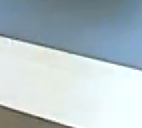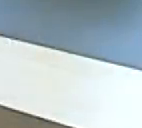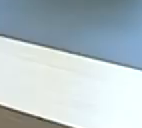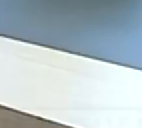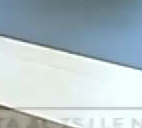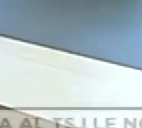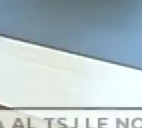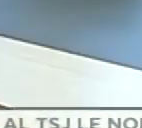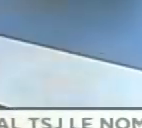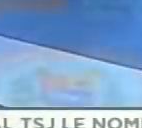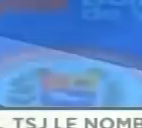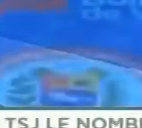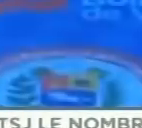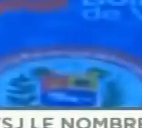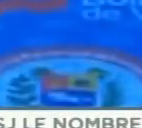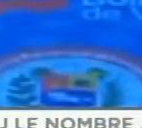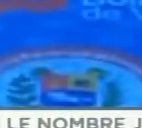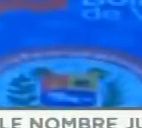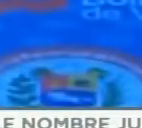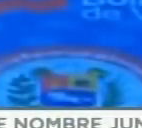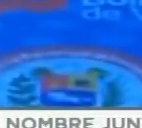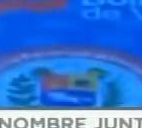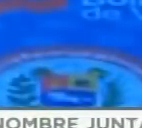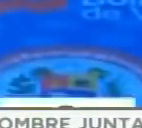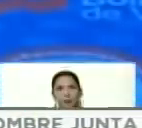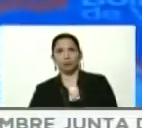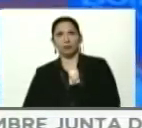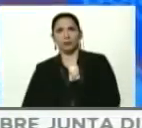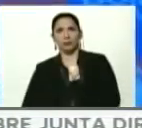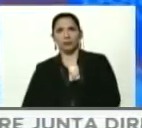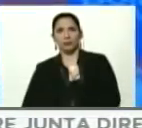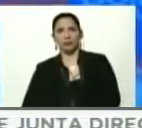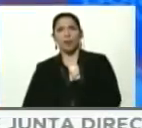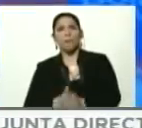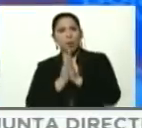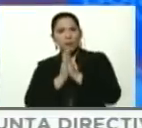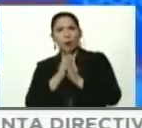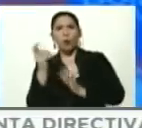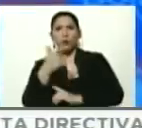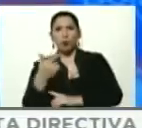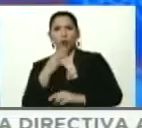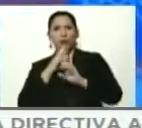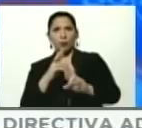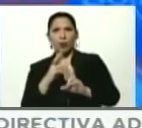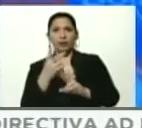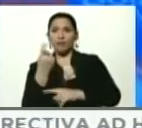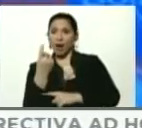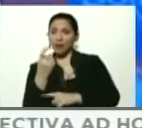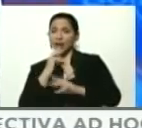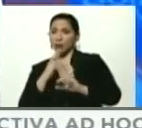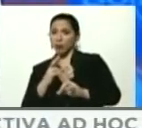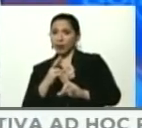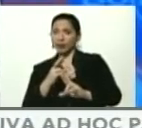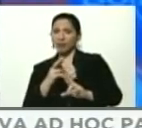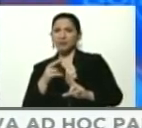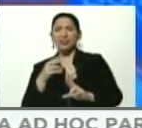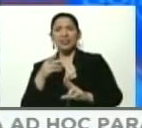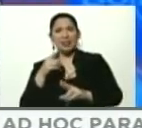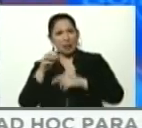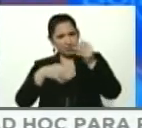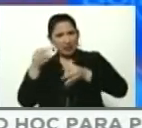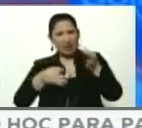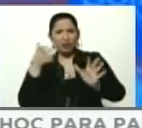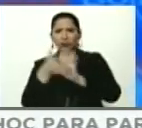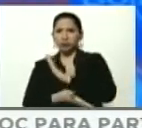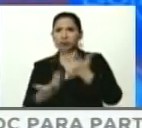Ahí falta la parte, falta la respuesta de él. Yo voy a pedir que la busquen mientras voy explicando de qué se trata este caso.